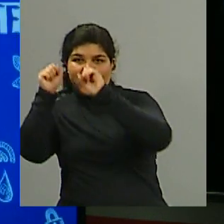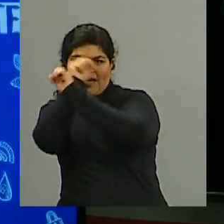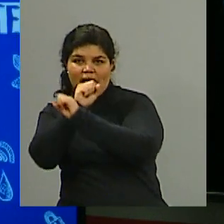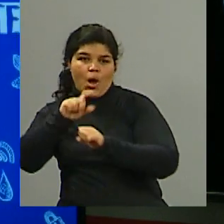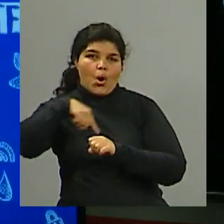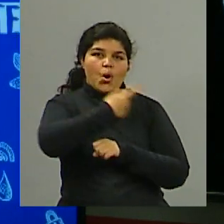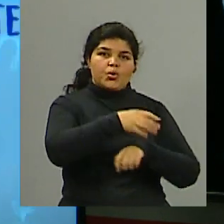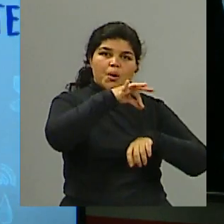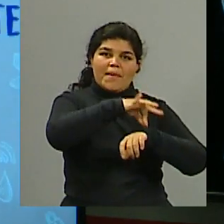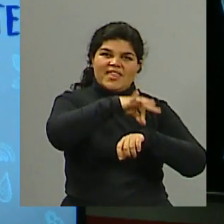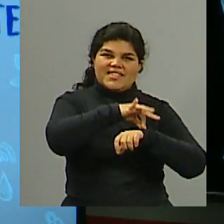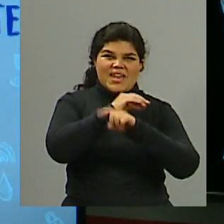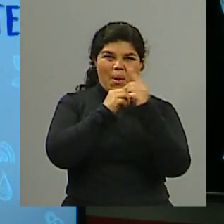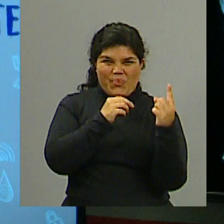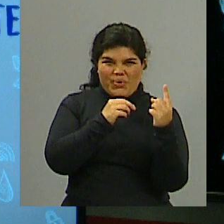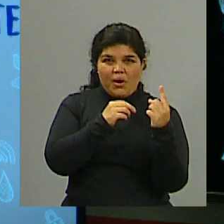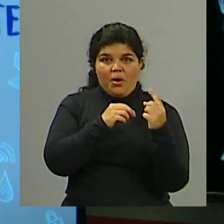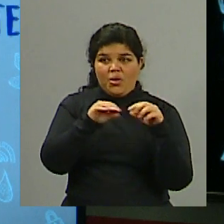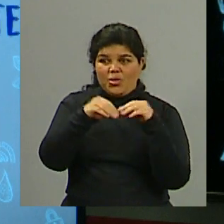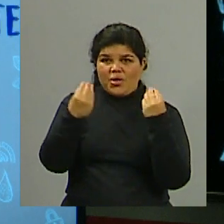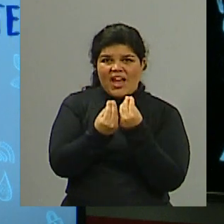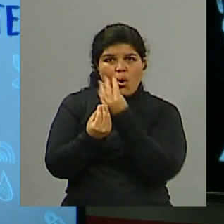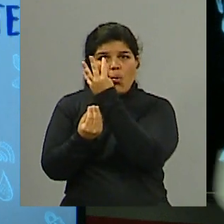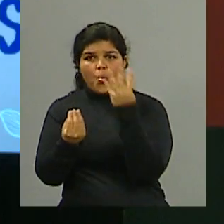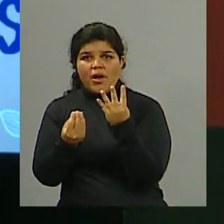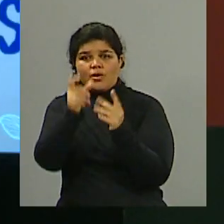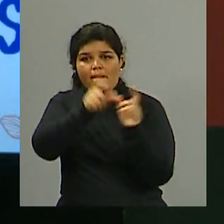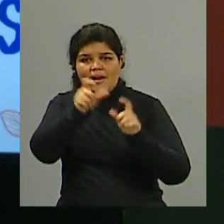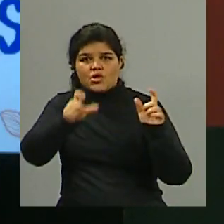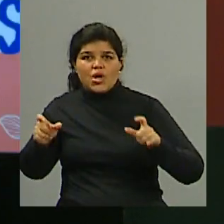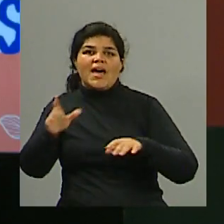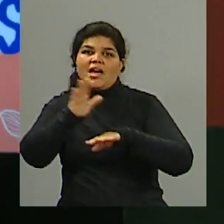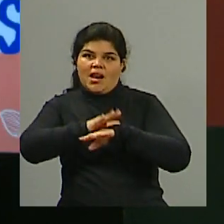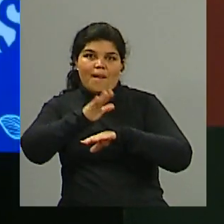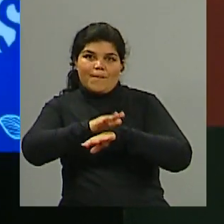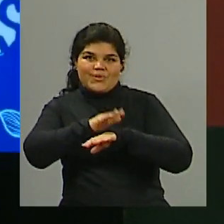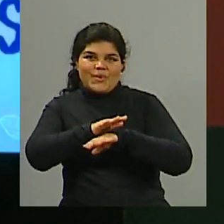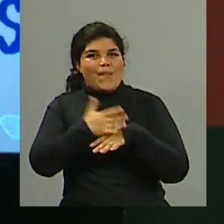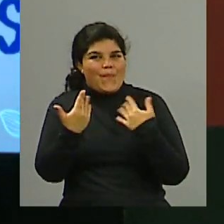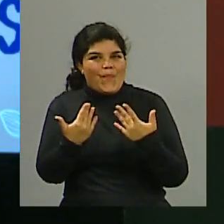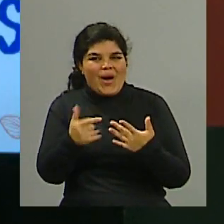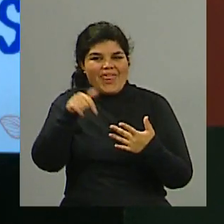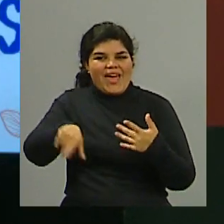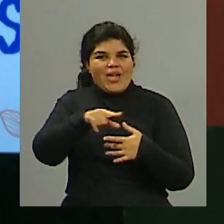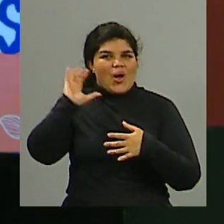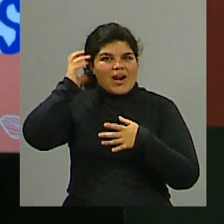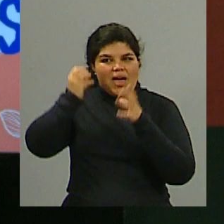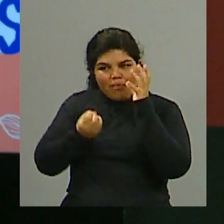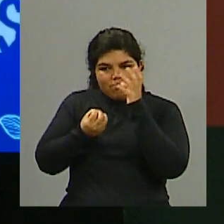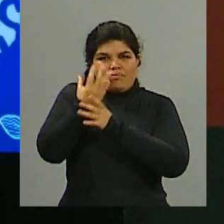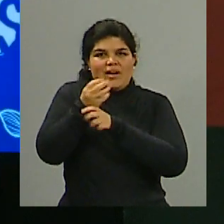esta posibilidad de poder comprar y acceder a esos aparatos. Totalmente, totalmente. Bueno, ahí ese 27 de